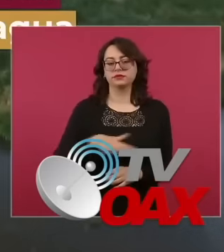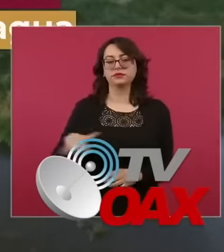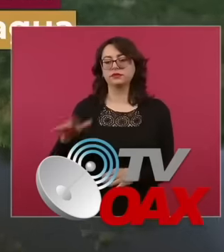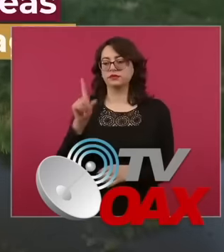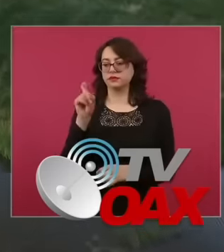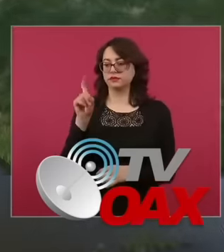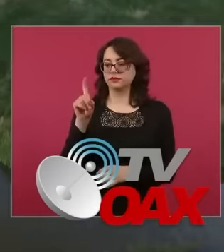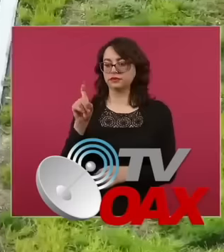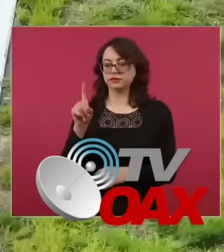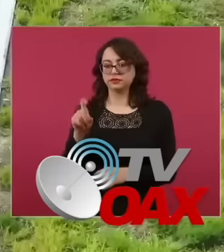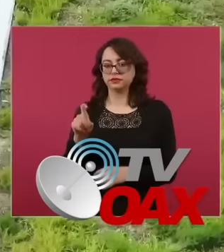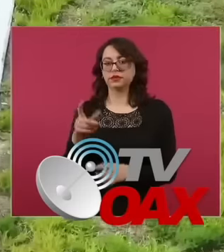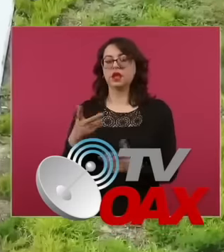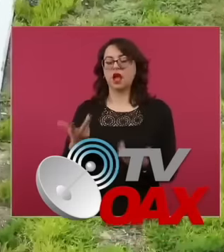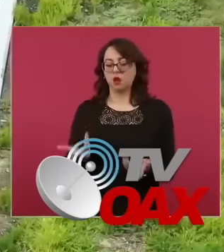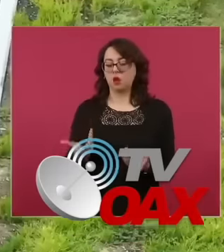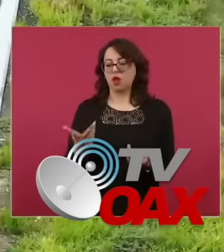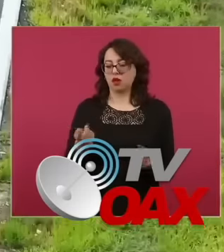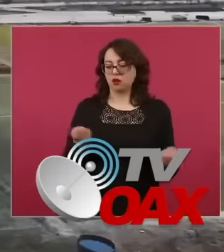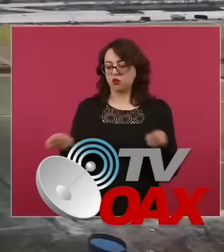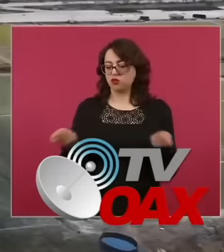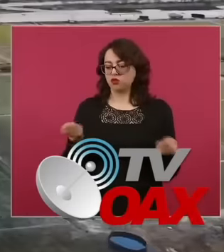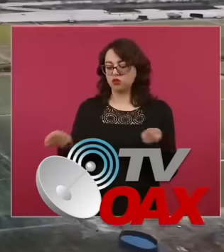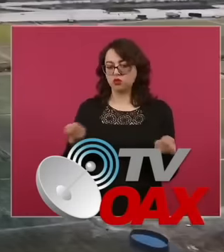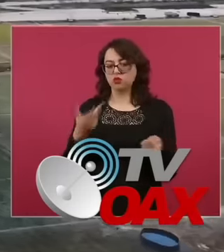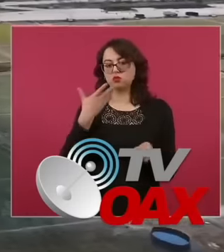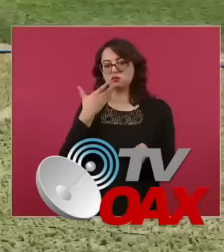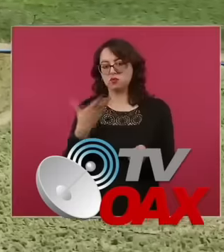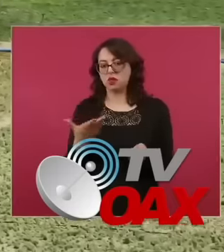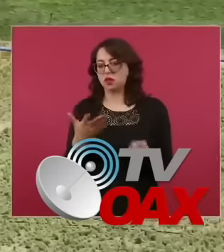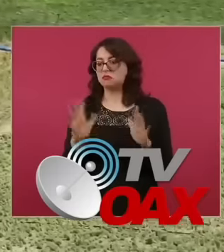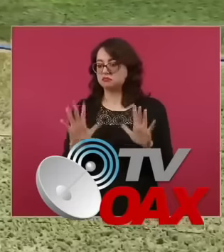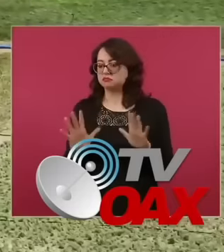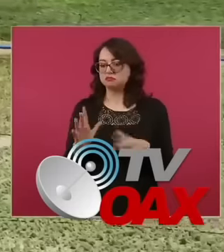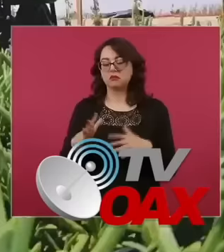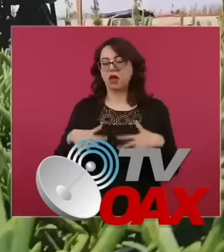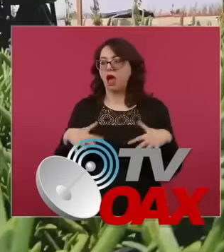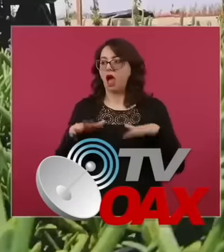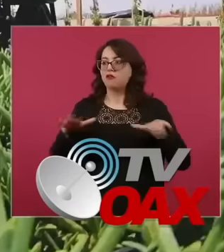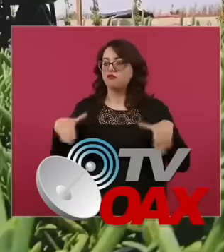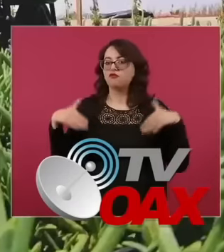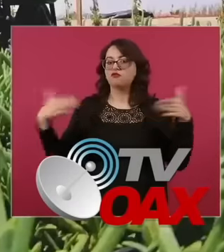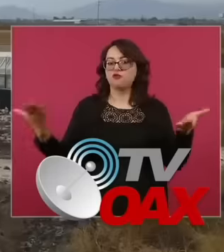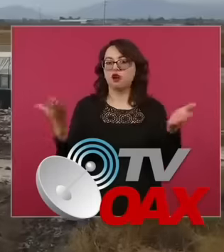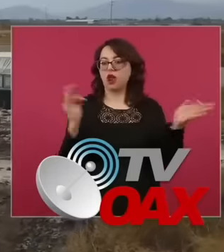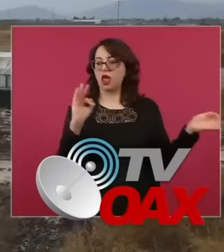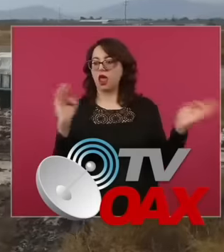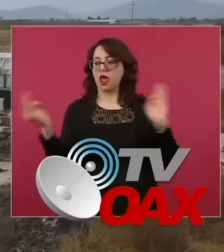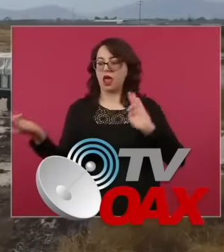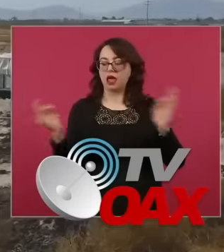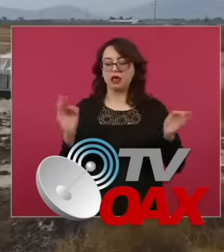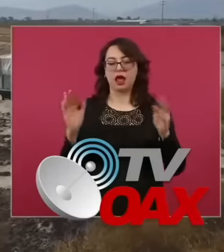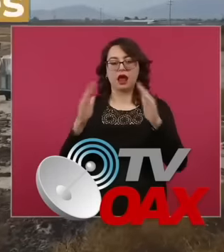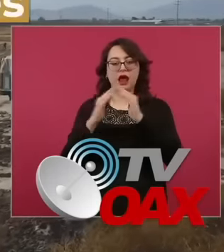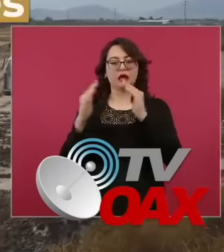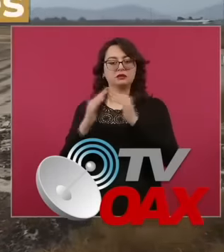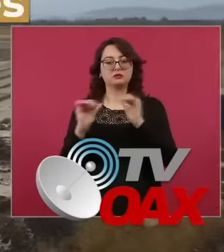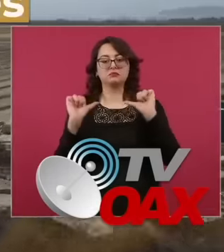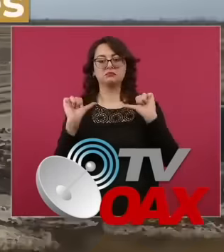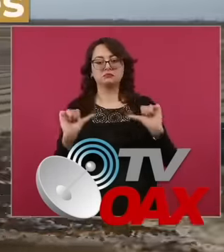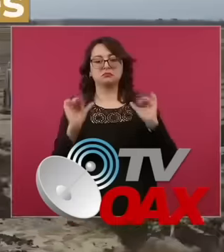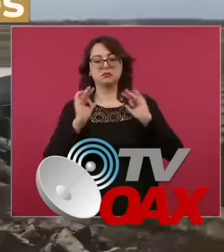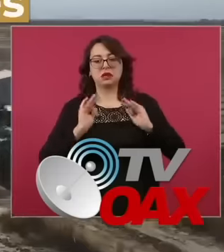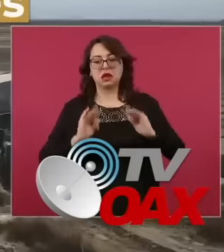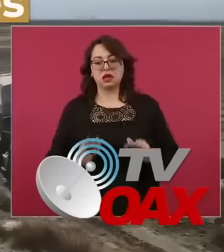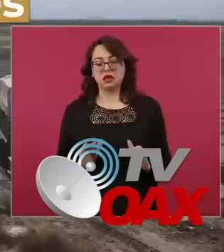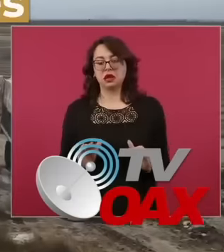proteger a las personas y sus bienes se construyen infraestructuras verdes y azules para captación y mantenimiento de excedentes en época